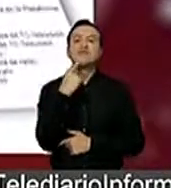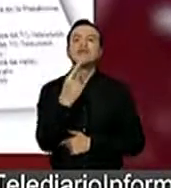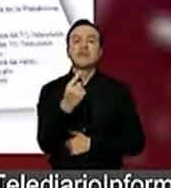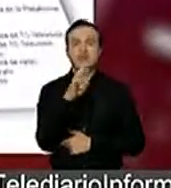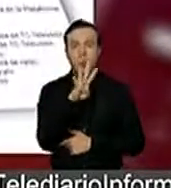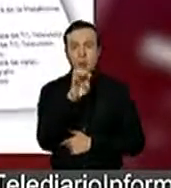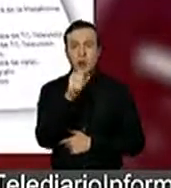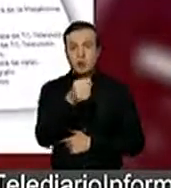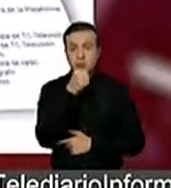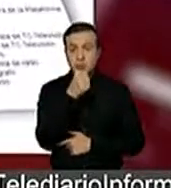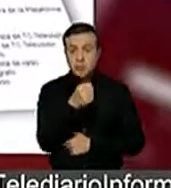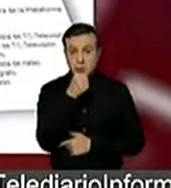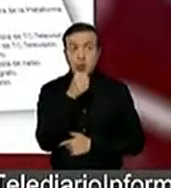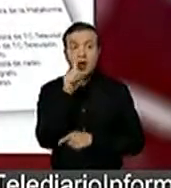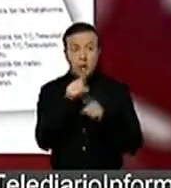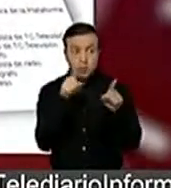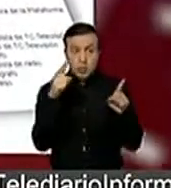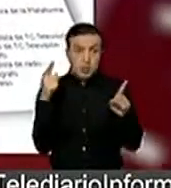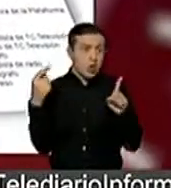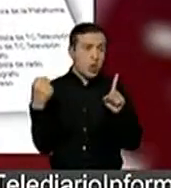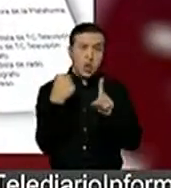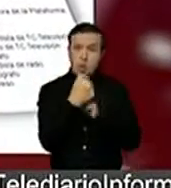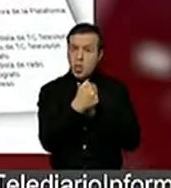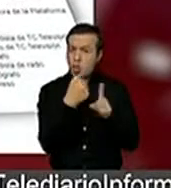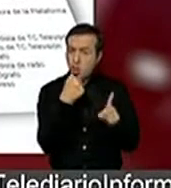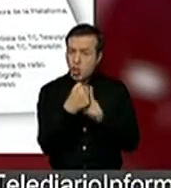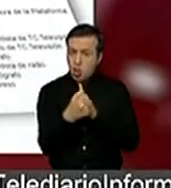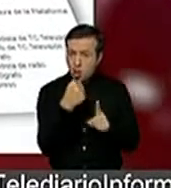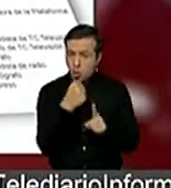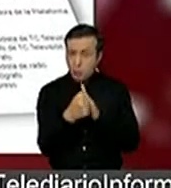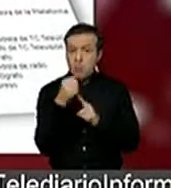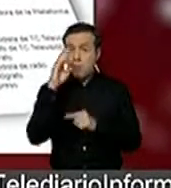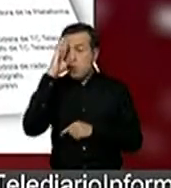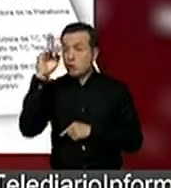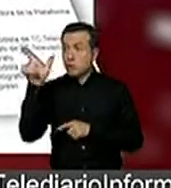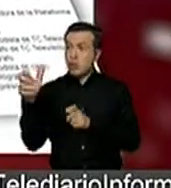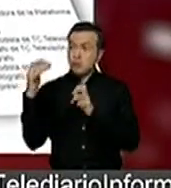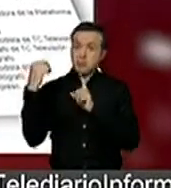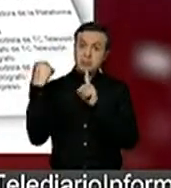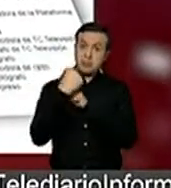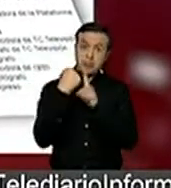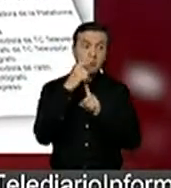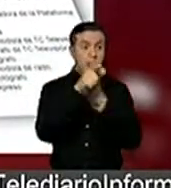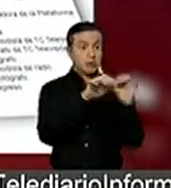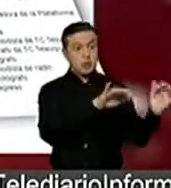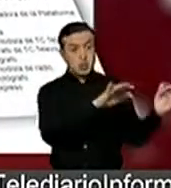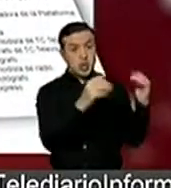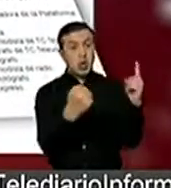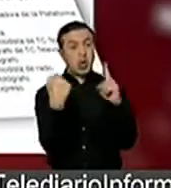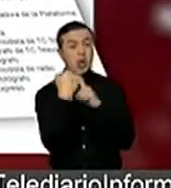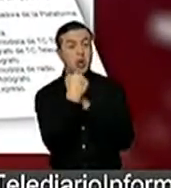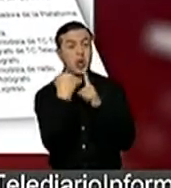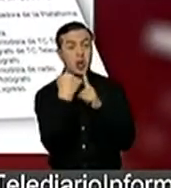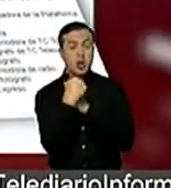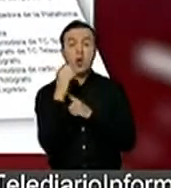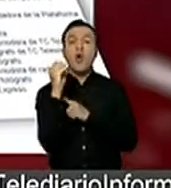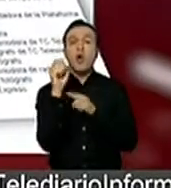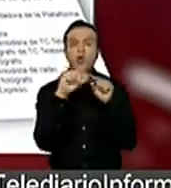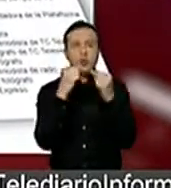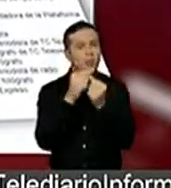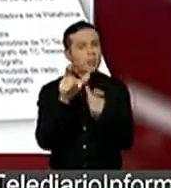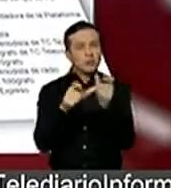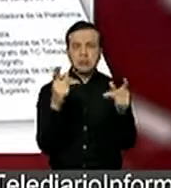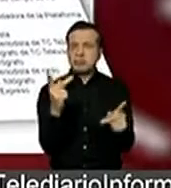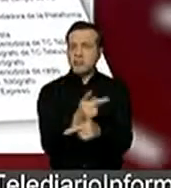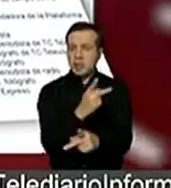de la comunicación social fueron atacados y agredidos tanto por la Policía Nacional, por manifestantes, así como por vandálicos.